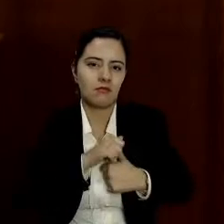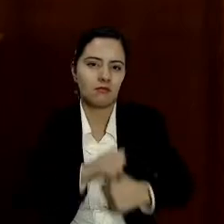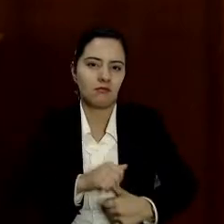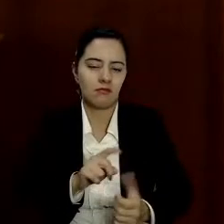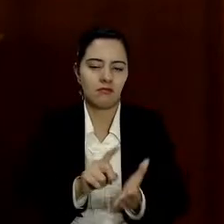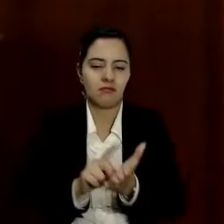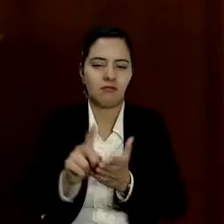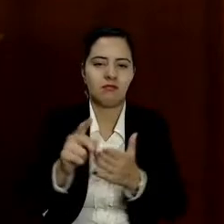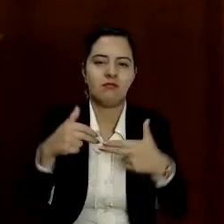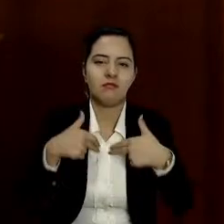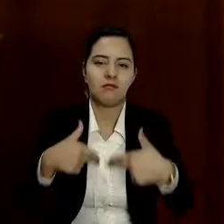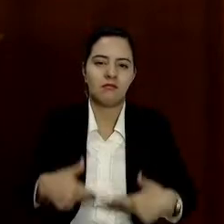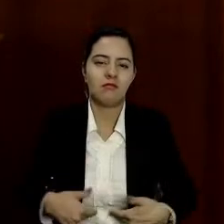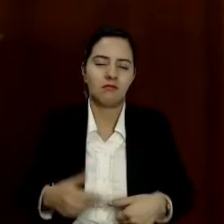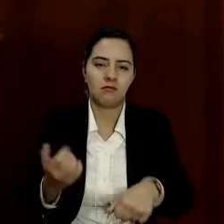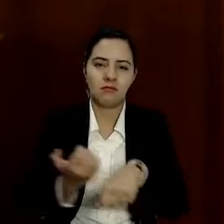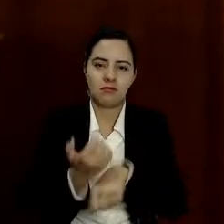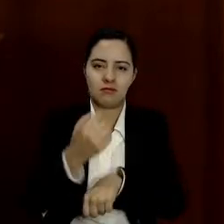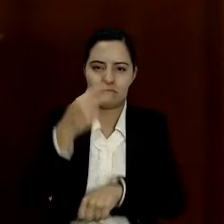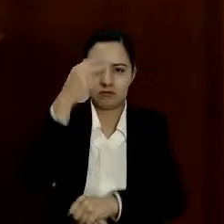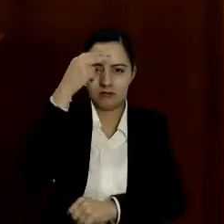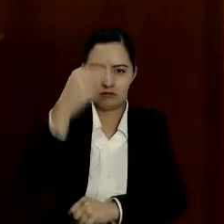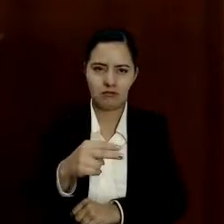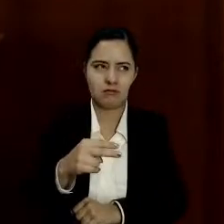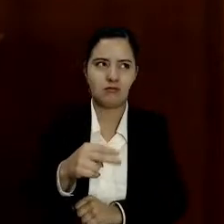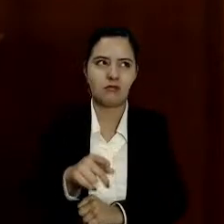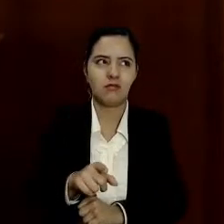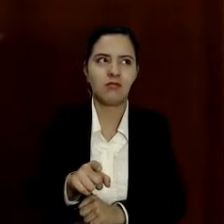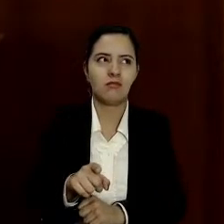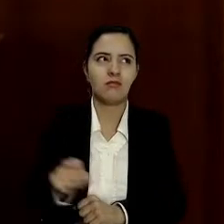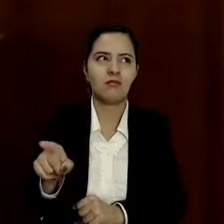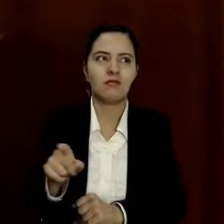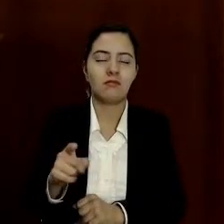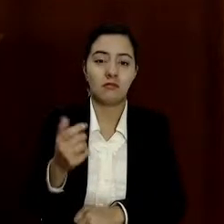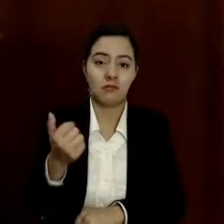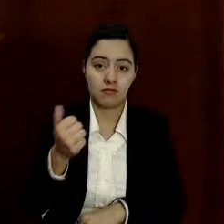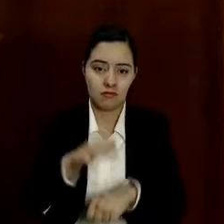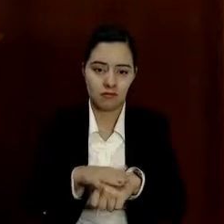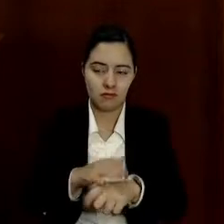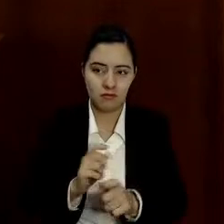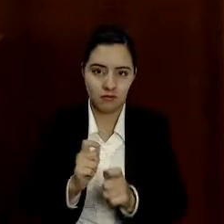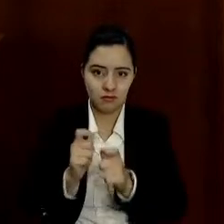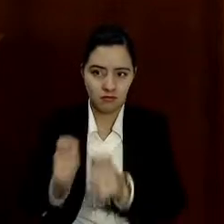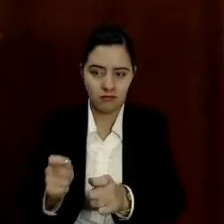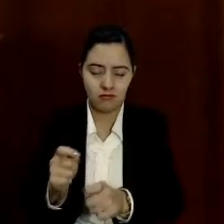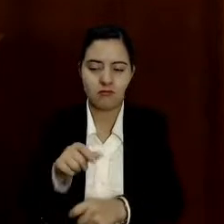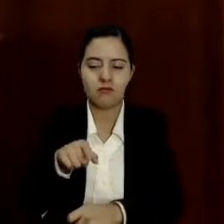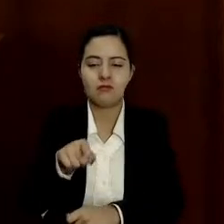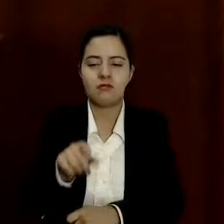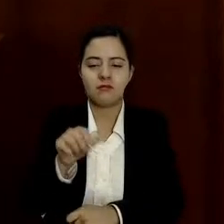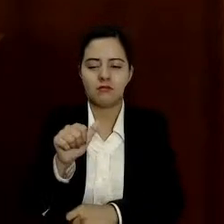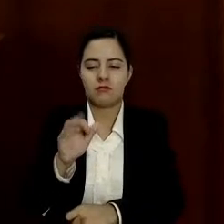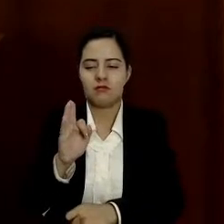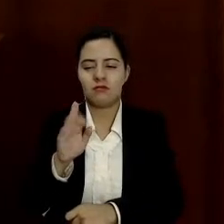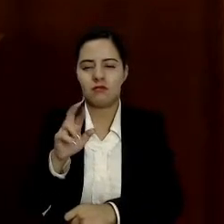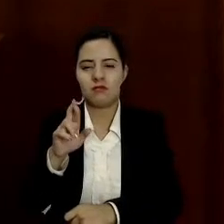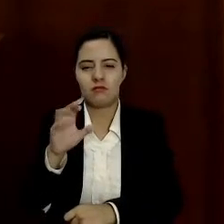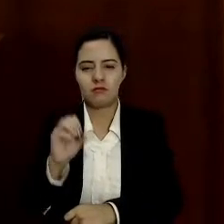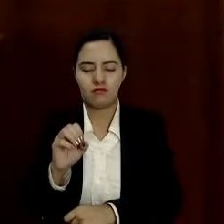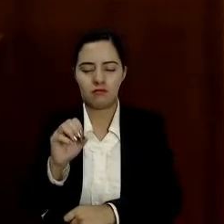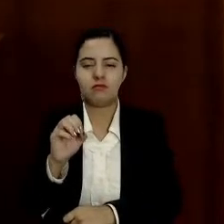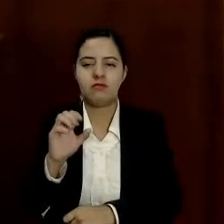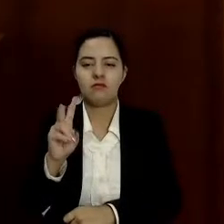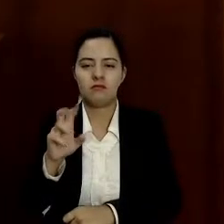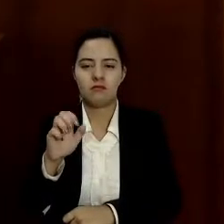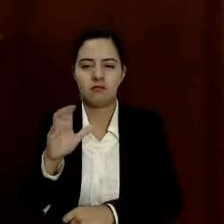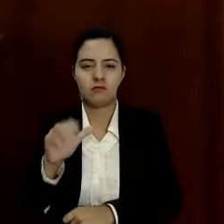del Estado de México, mientras que esta administración nombró a Alfredo Barrera Vaca como director del programa editorial.